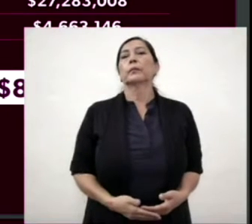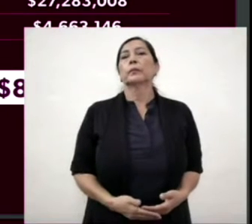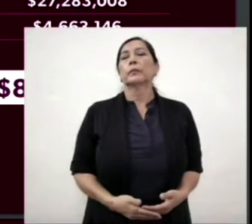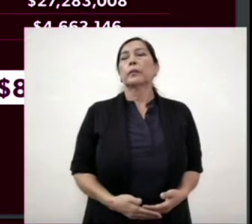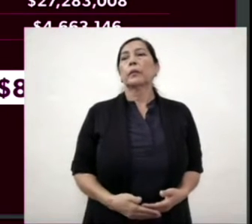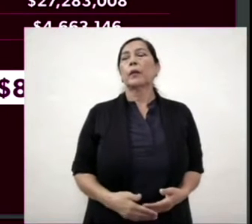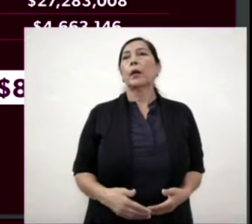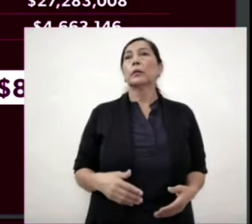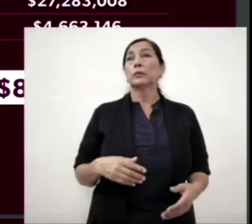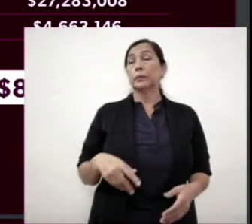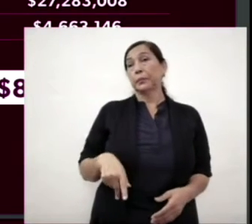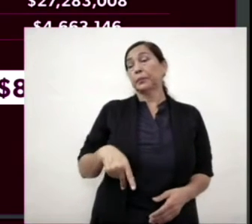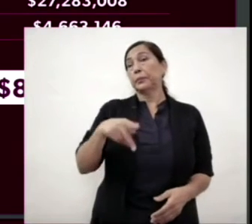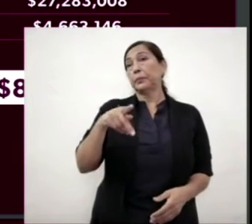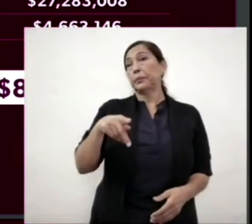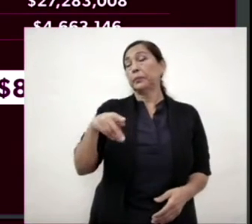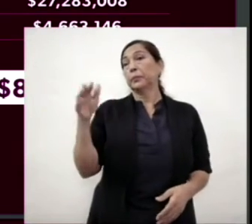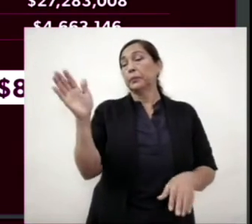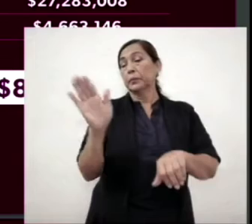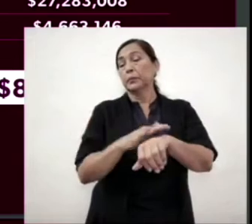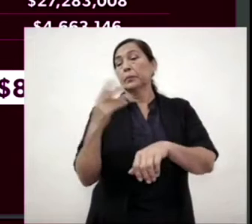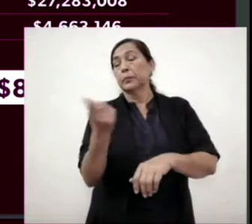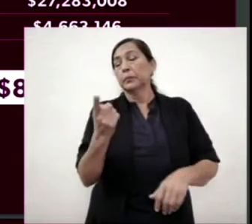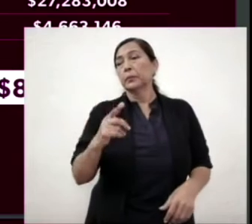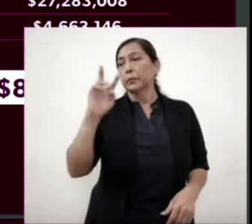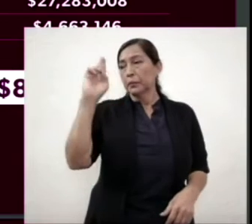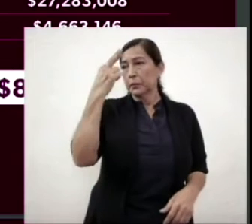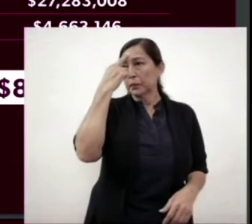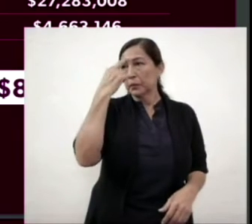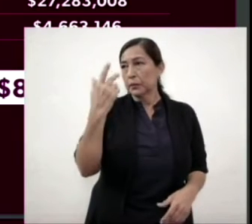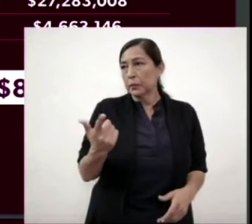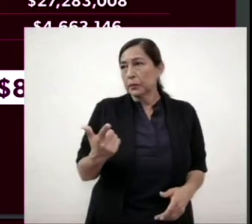municipio: Buenavista, un total Fortapaz,